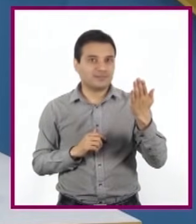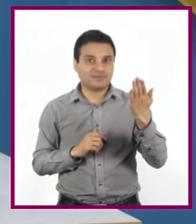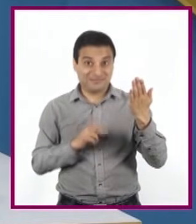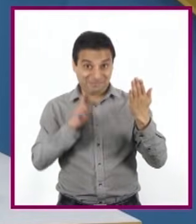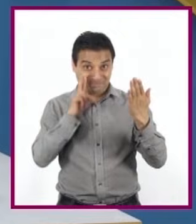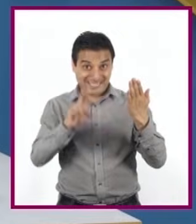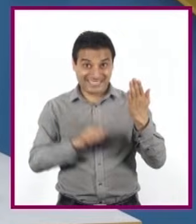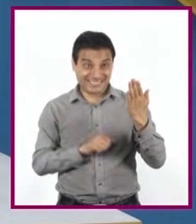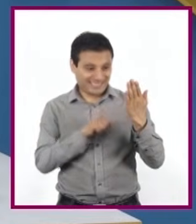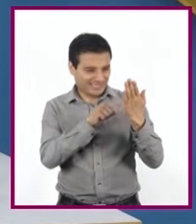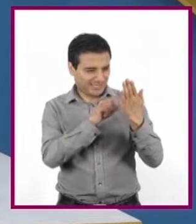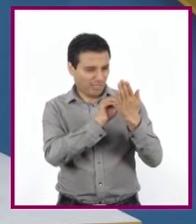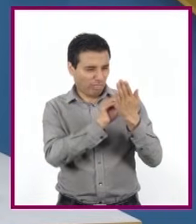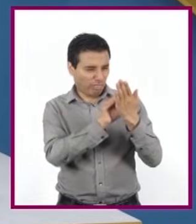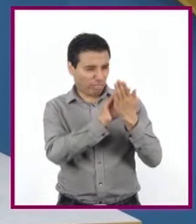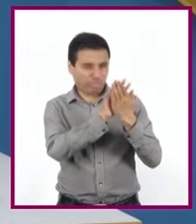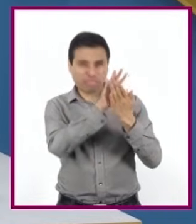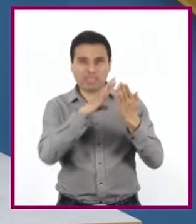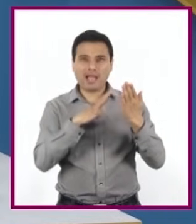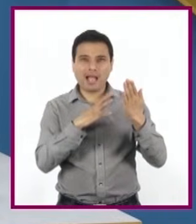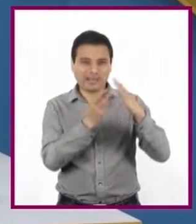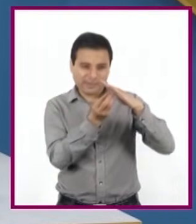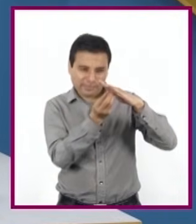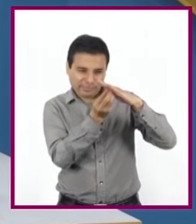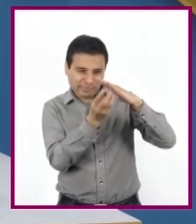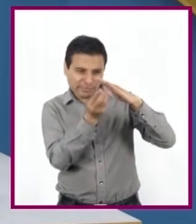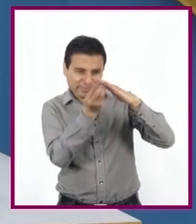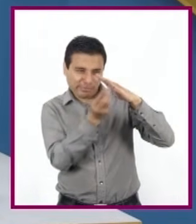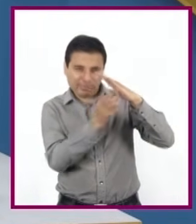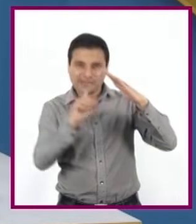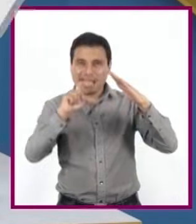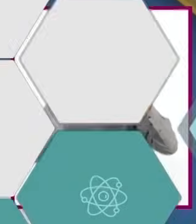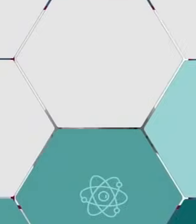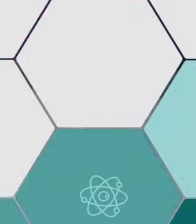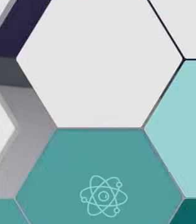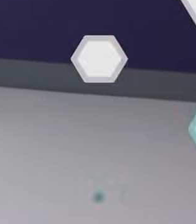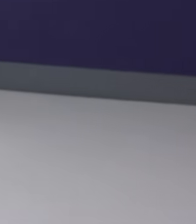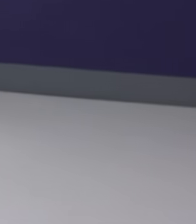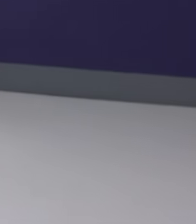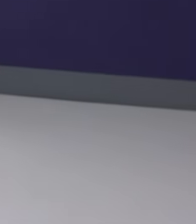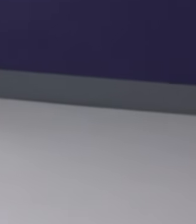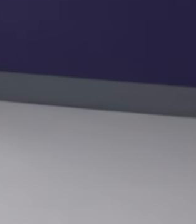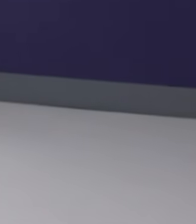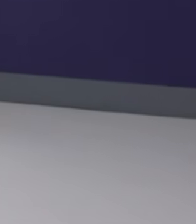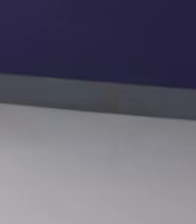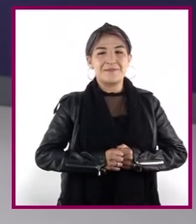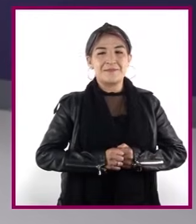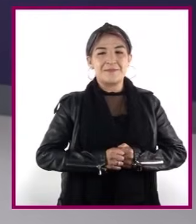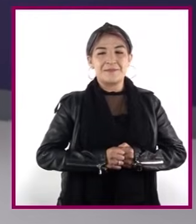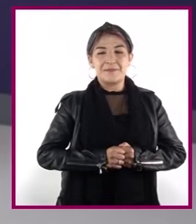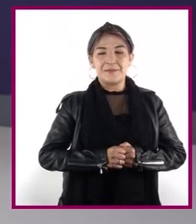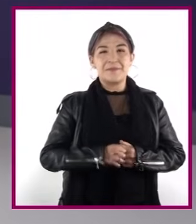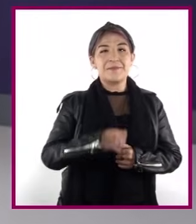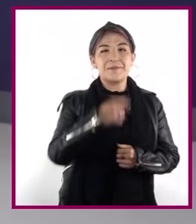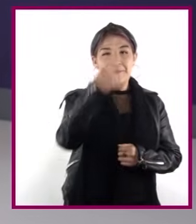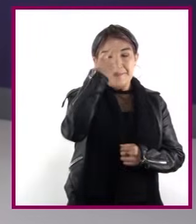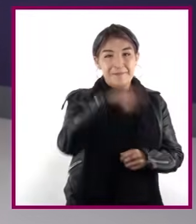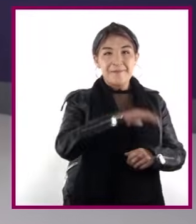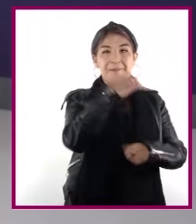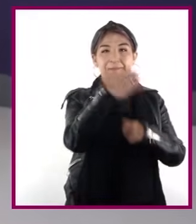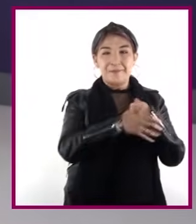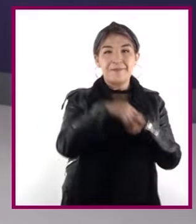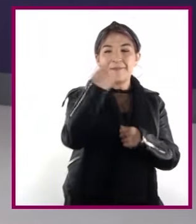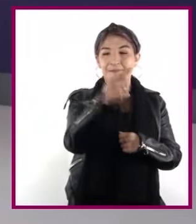Puedes observar cómo se forman microgotas sobre la superficie de este. Para finalizar, les sugiero